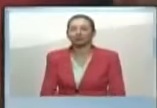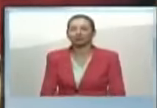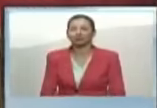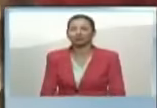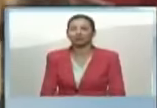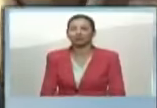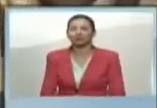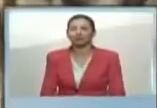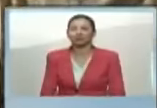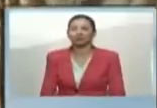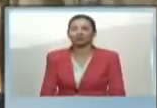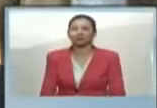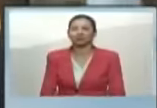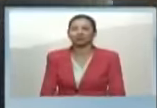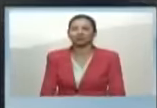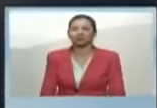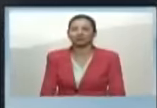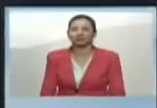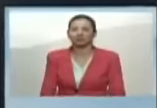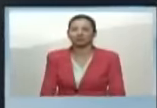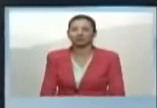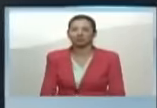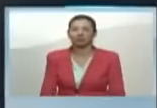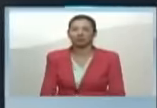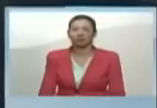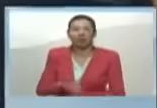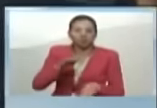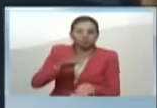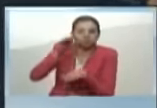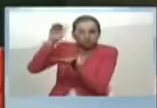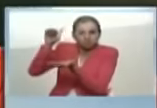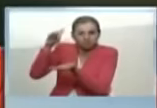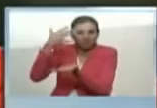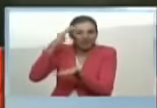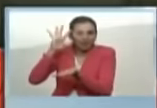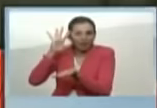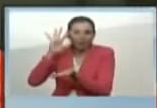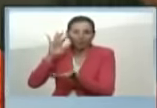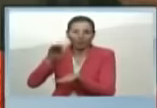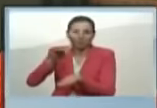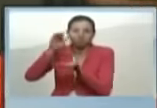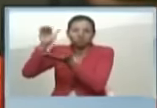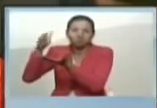Miren el conjunto que trae, sí. Un maletín completo.